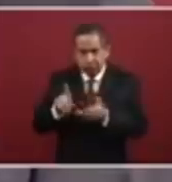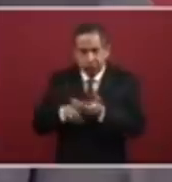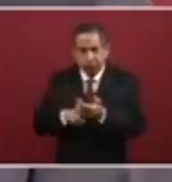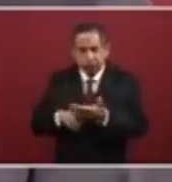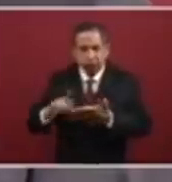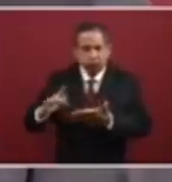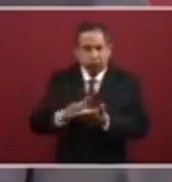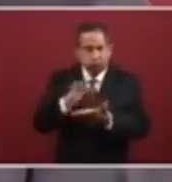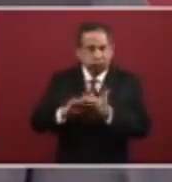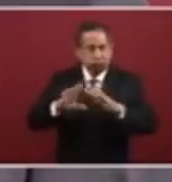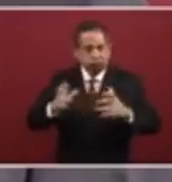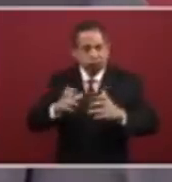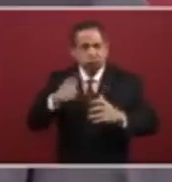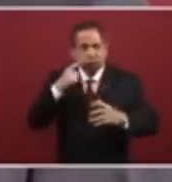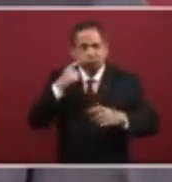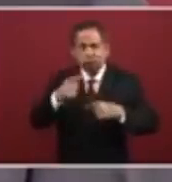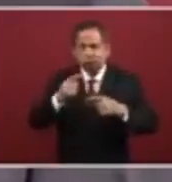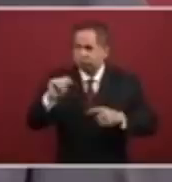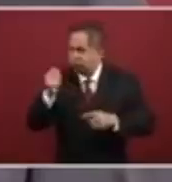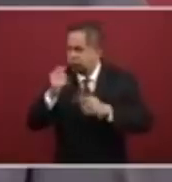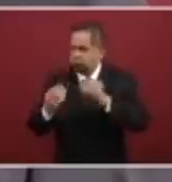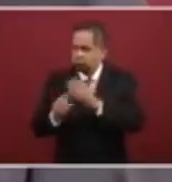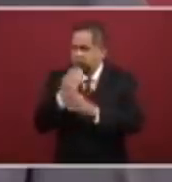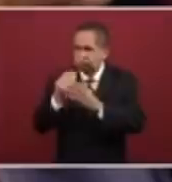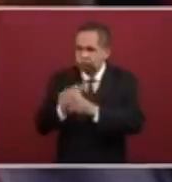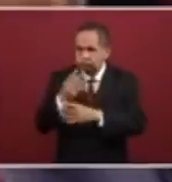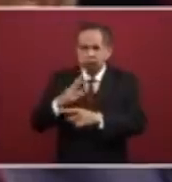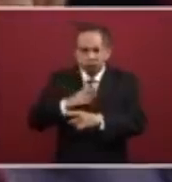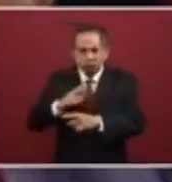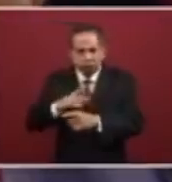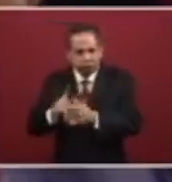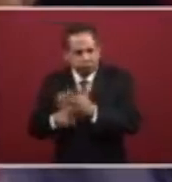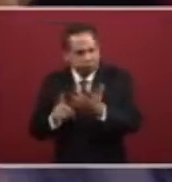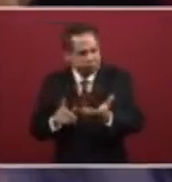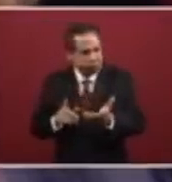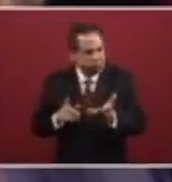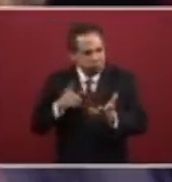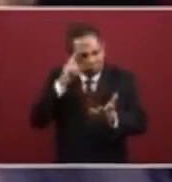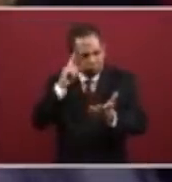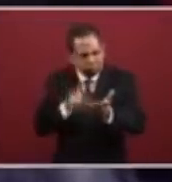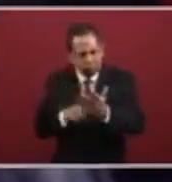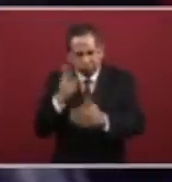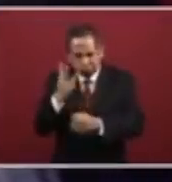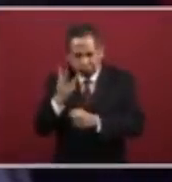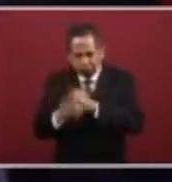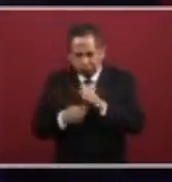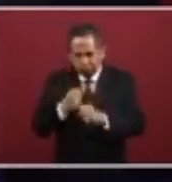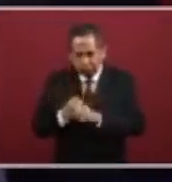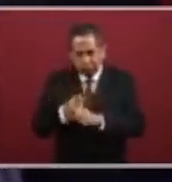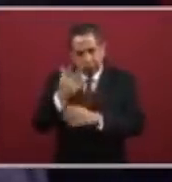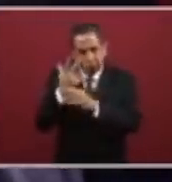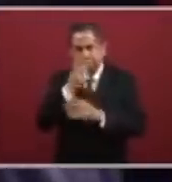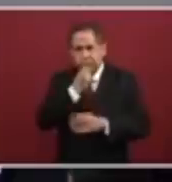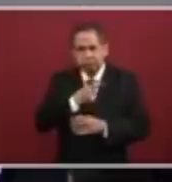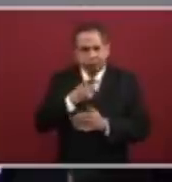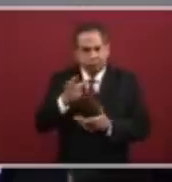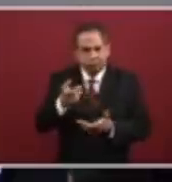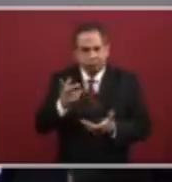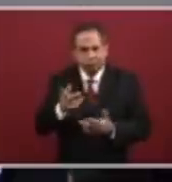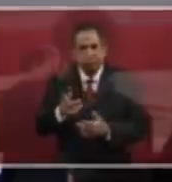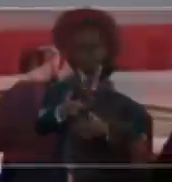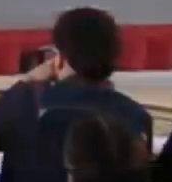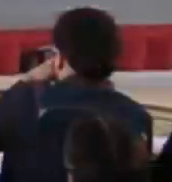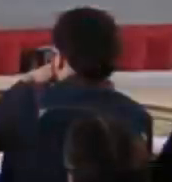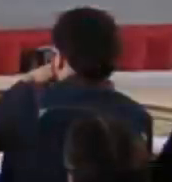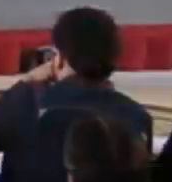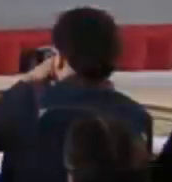usted pidiendo, con toda la tecnología que nos dice que sí existe, está dispuesto, en las palabras que usted dice comúnmente,